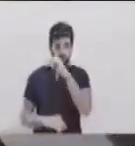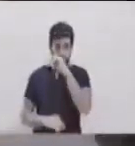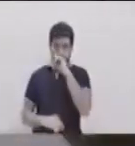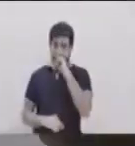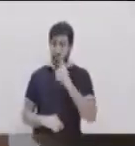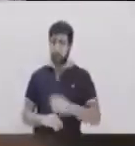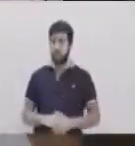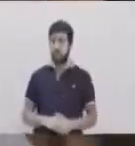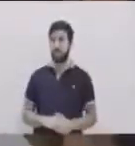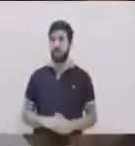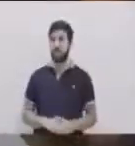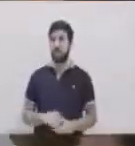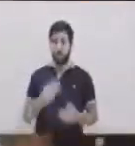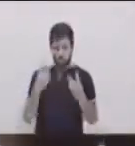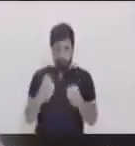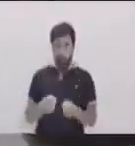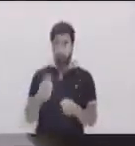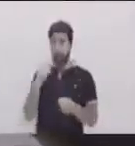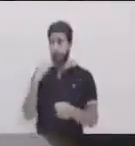Asustemos.